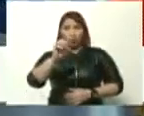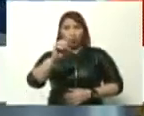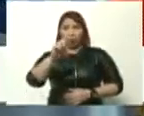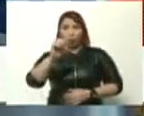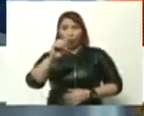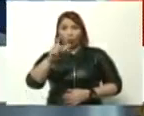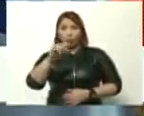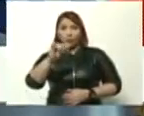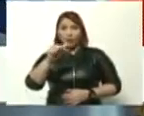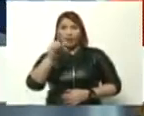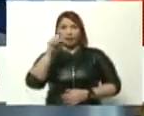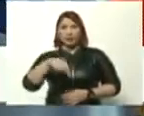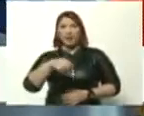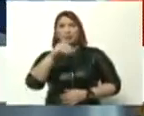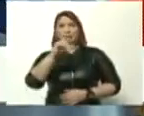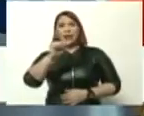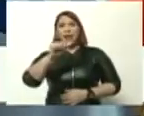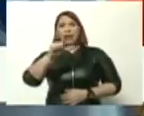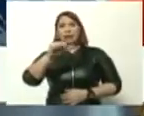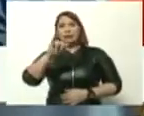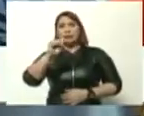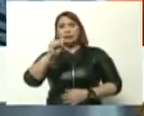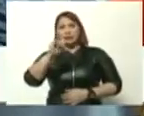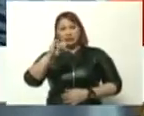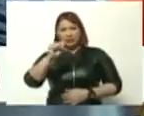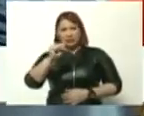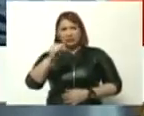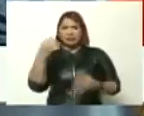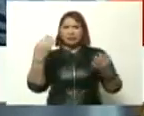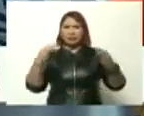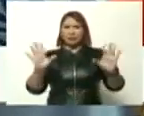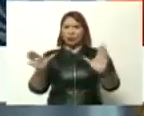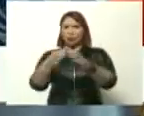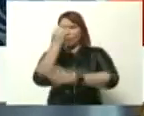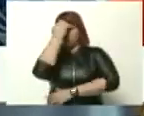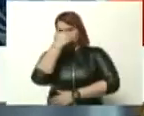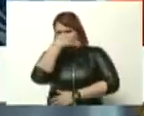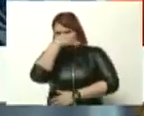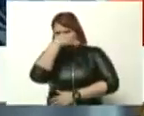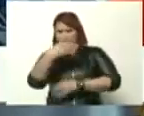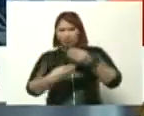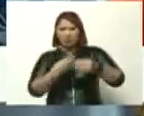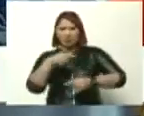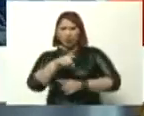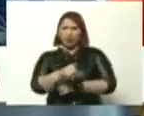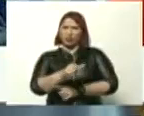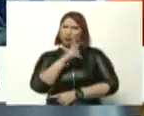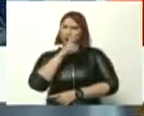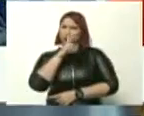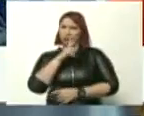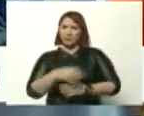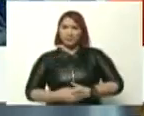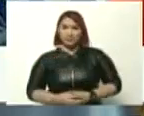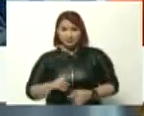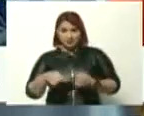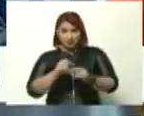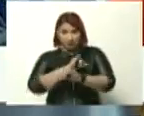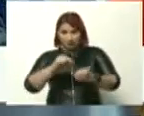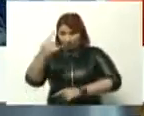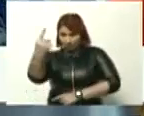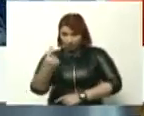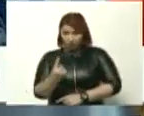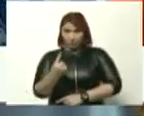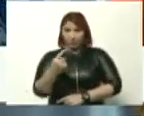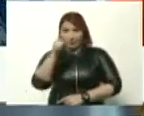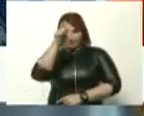hospital. Simplemente criminales los que hicieron esta acción. Una vez que este funcionario regresó a